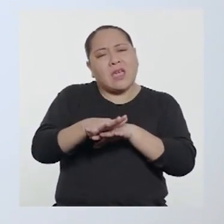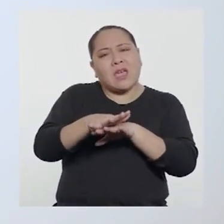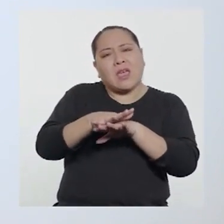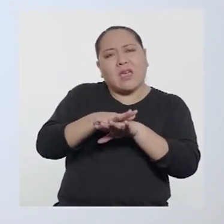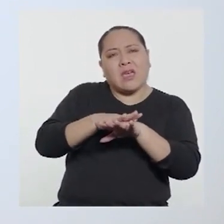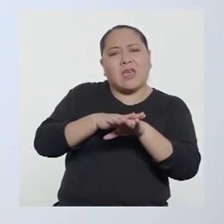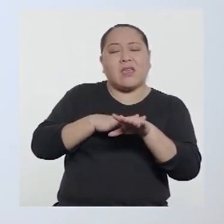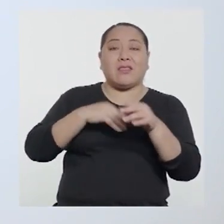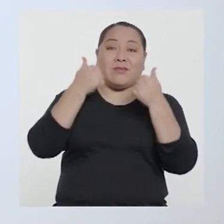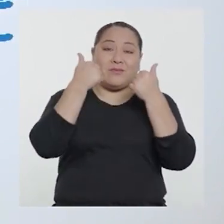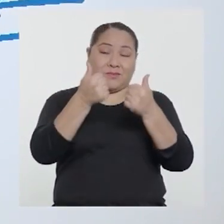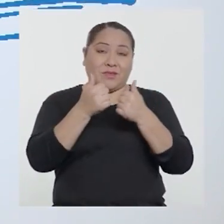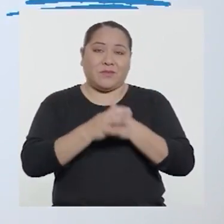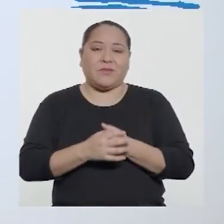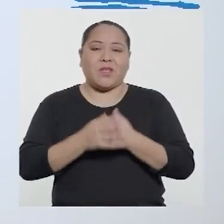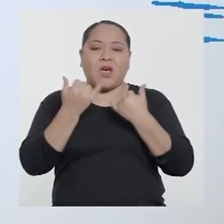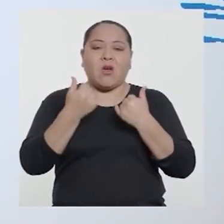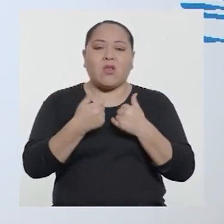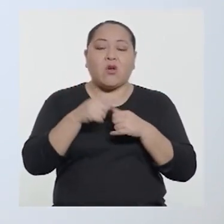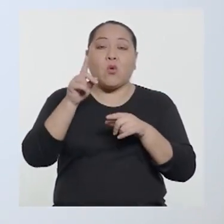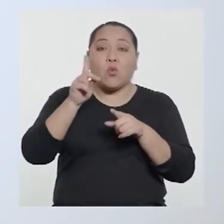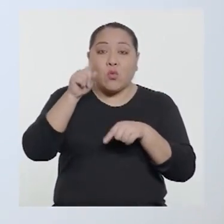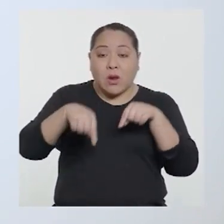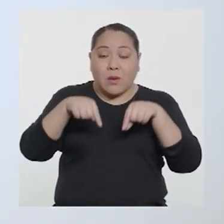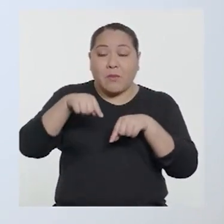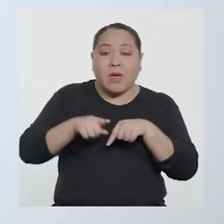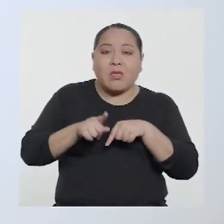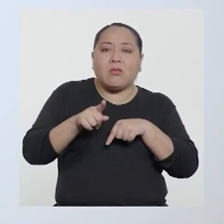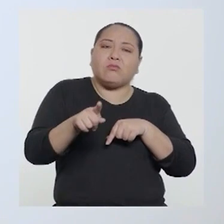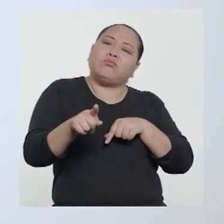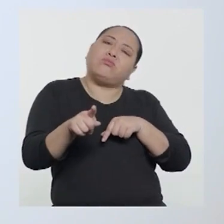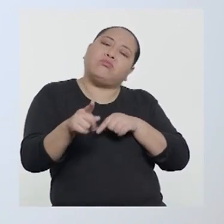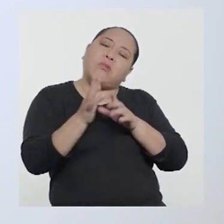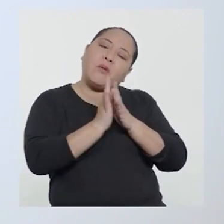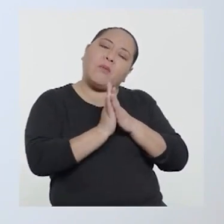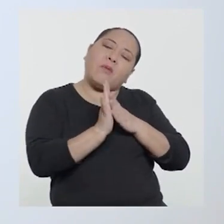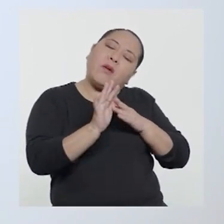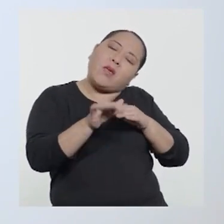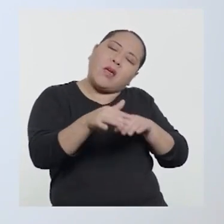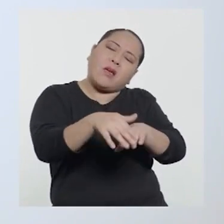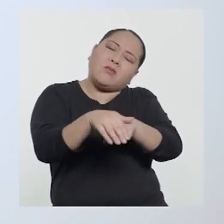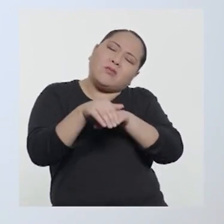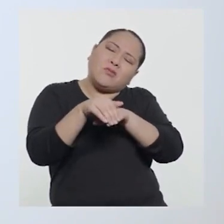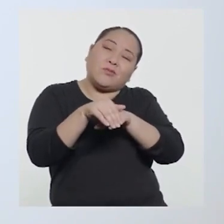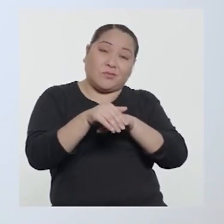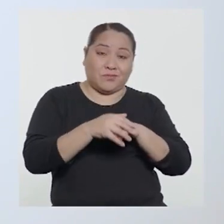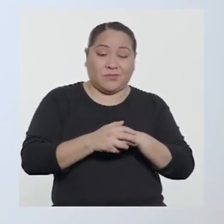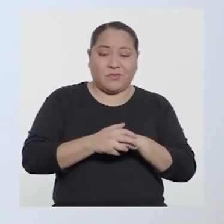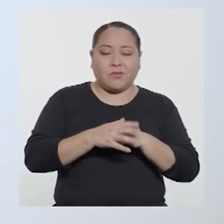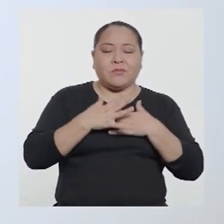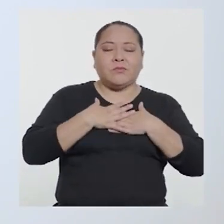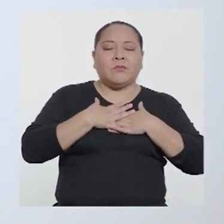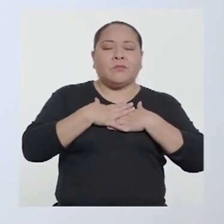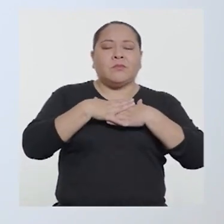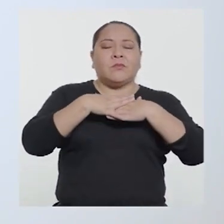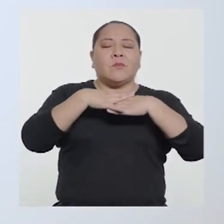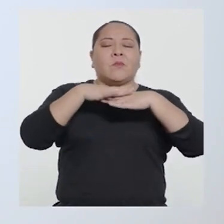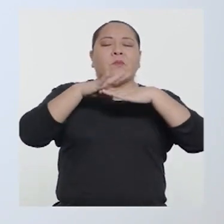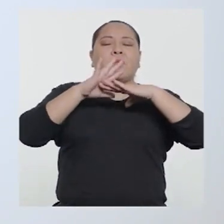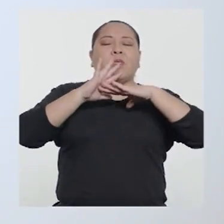lentos. Eso es. Ahora estiramos una pierna, brazo. Muy bien.